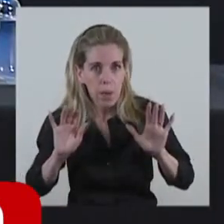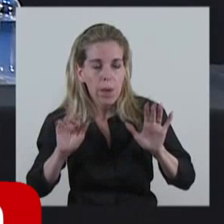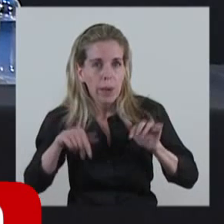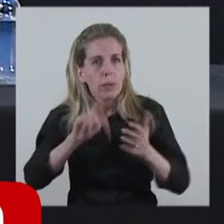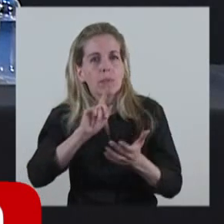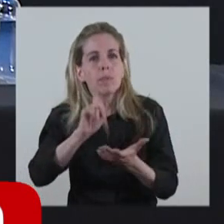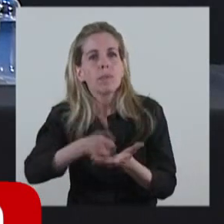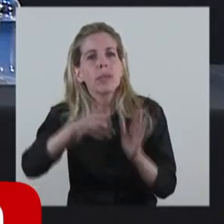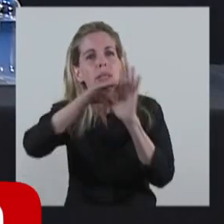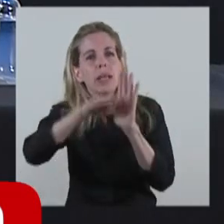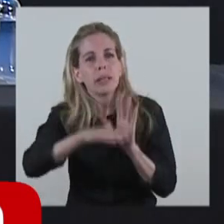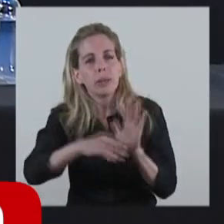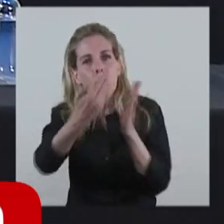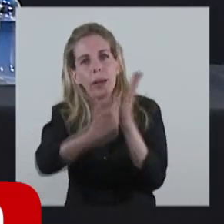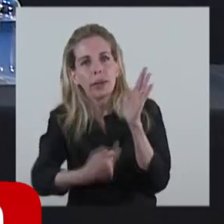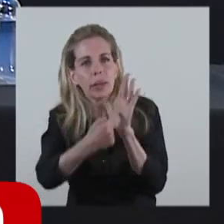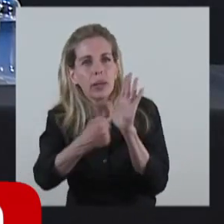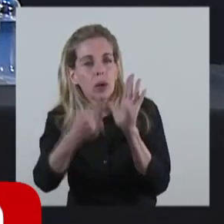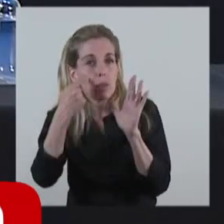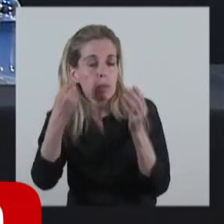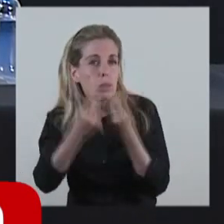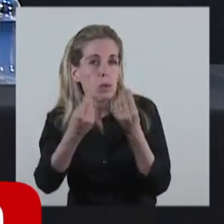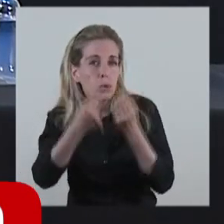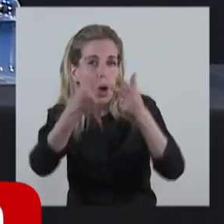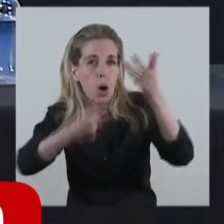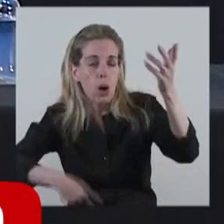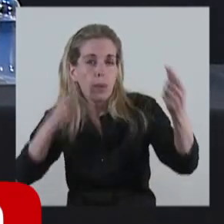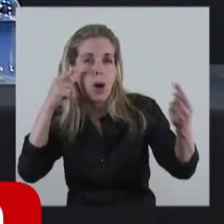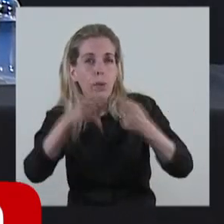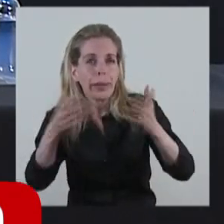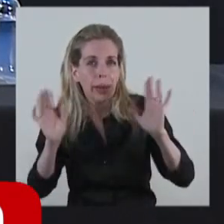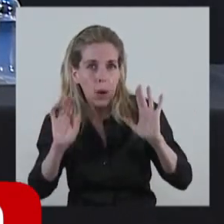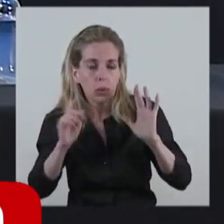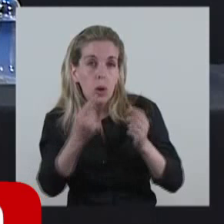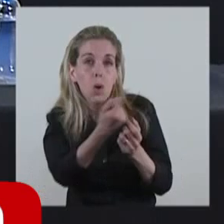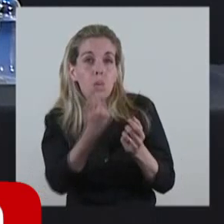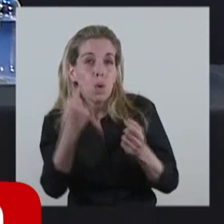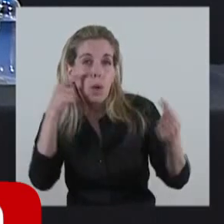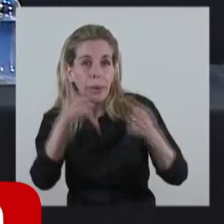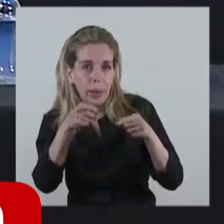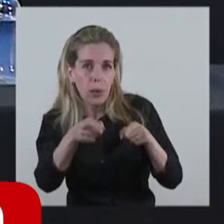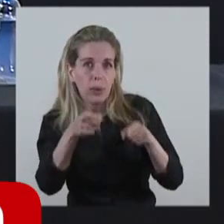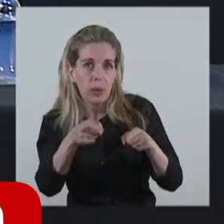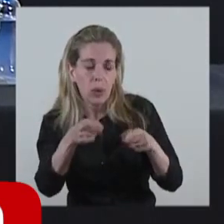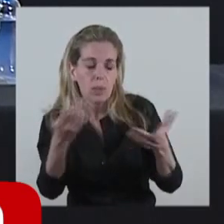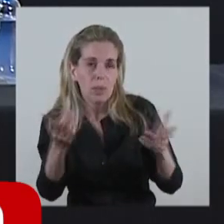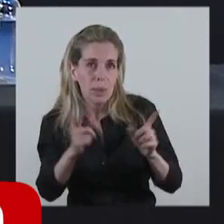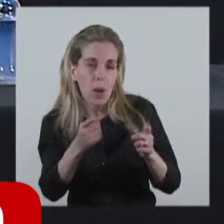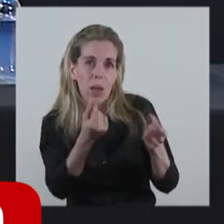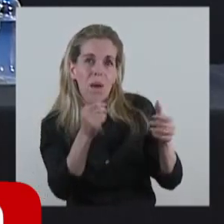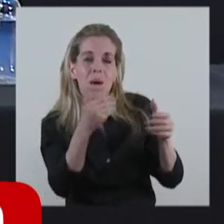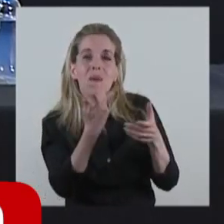son medidas justamente que apuntan a múltiples objetivos. Uno de ellos es el fortalecimiento de las